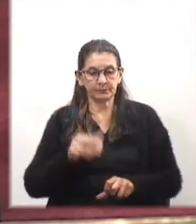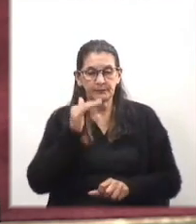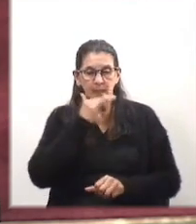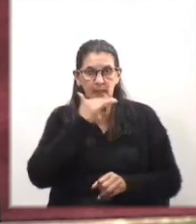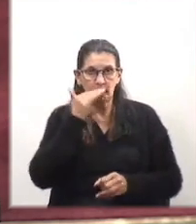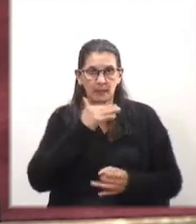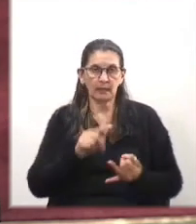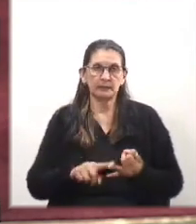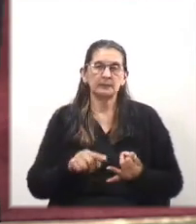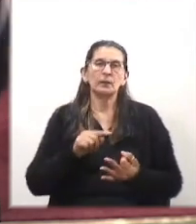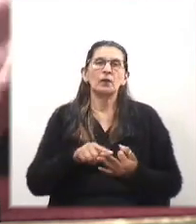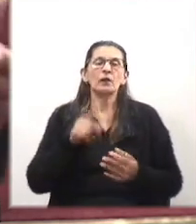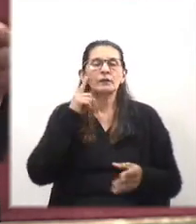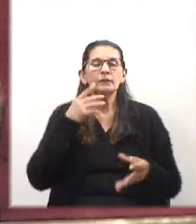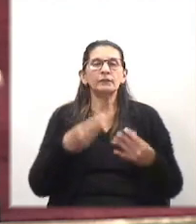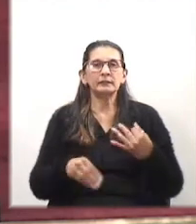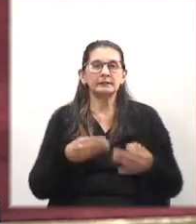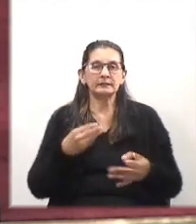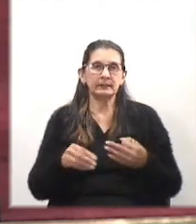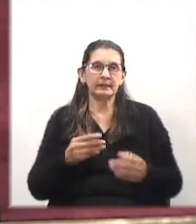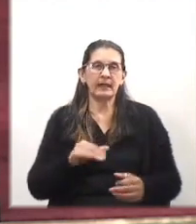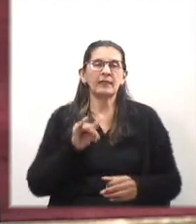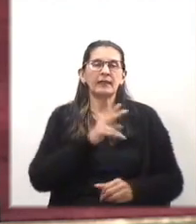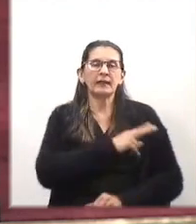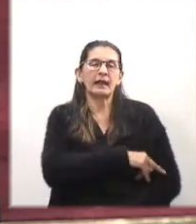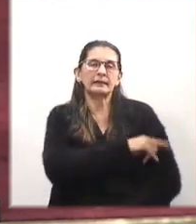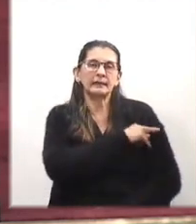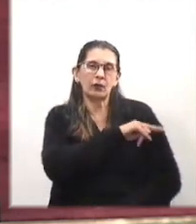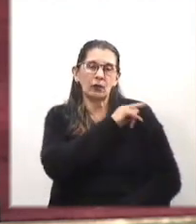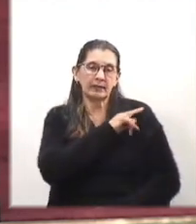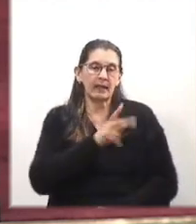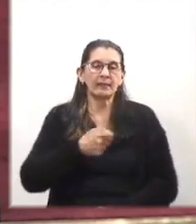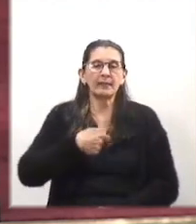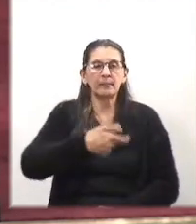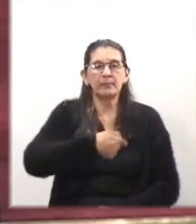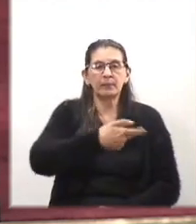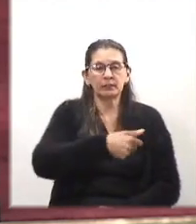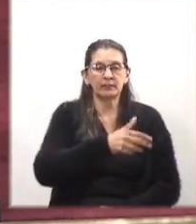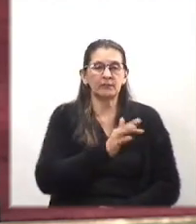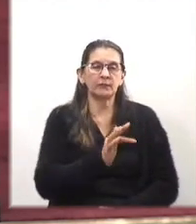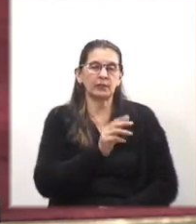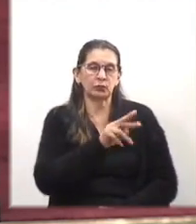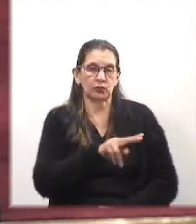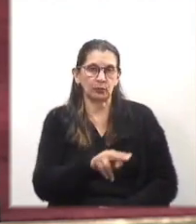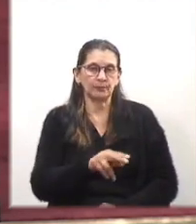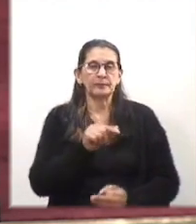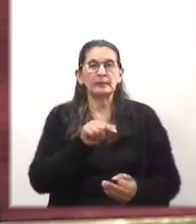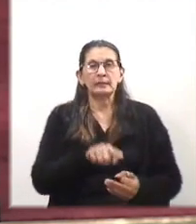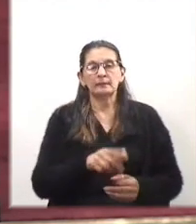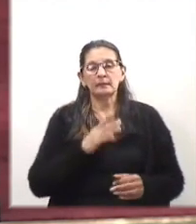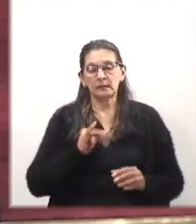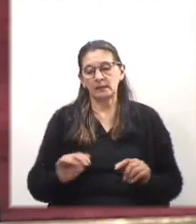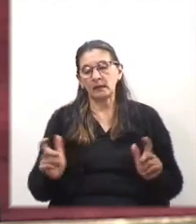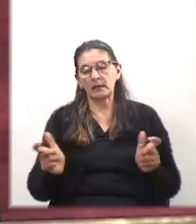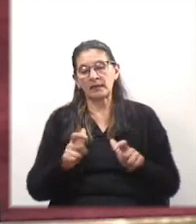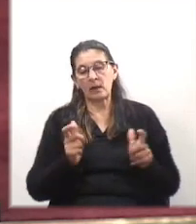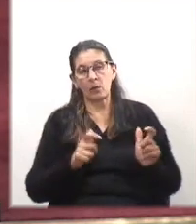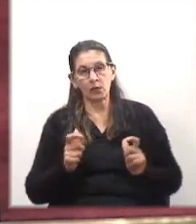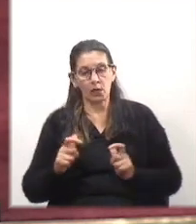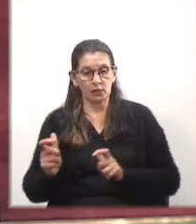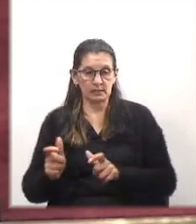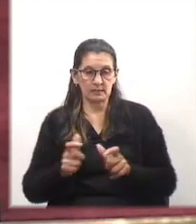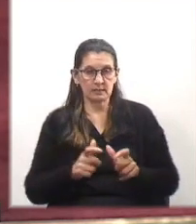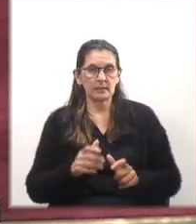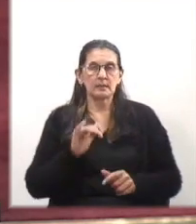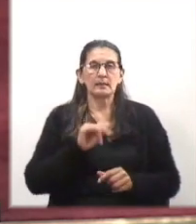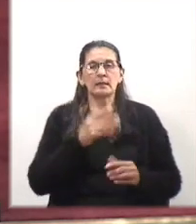caja, con la flexibilidad de las categorías de aporte ficto. Se mantuvieron reuniones